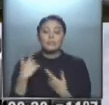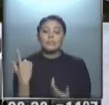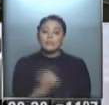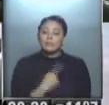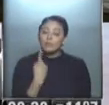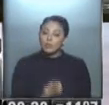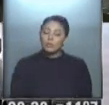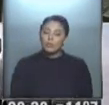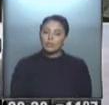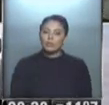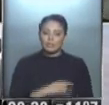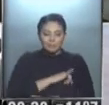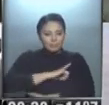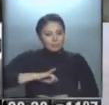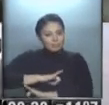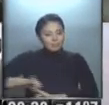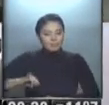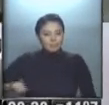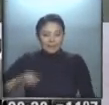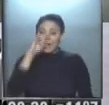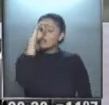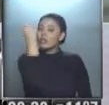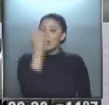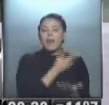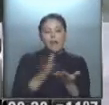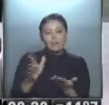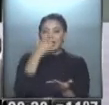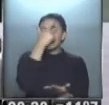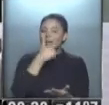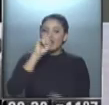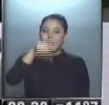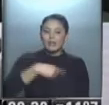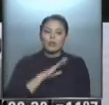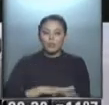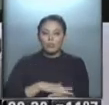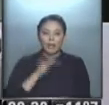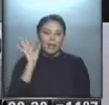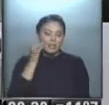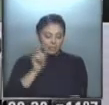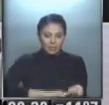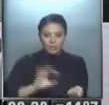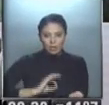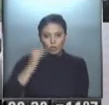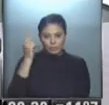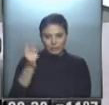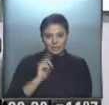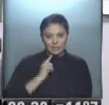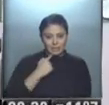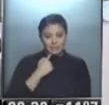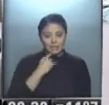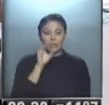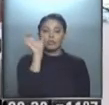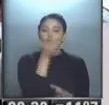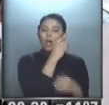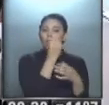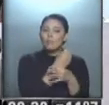nosotros hacemos la campaña nacional de prevención de la ceguera por diabetes 2013, que se hace por oftalmólogos